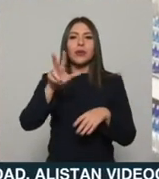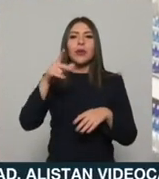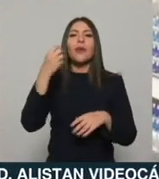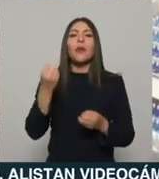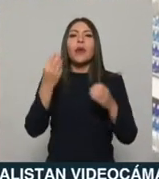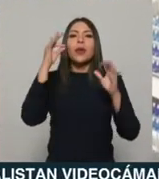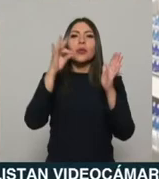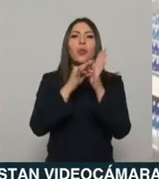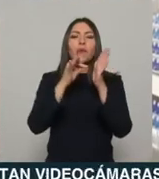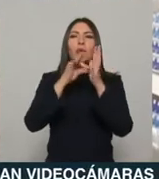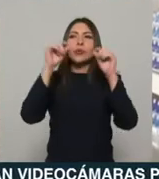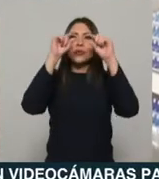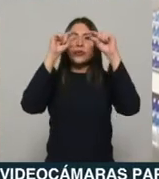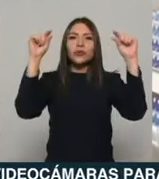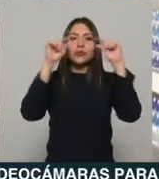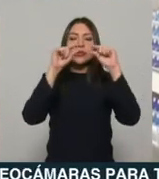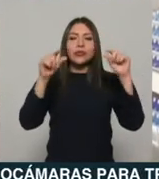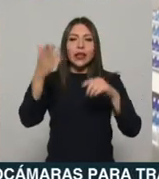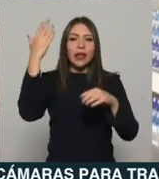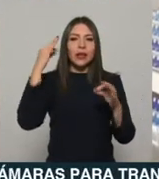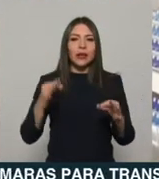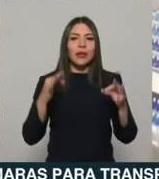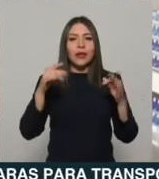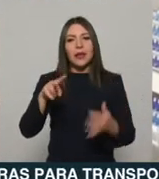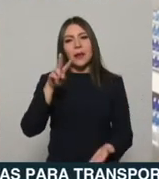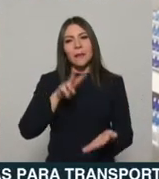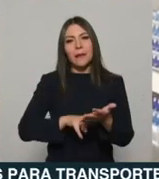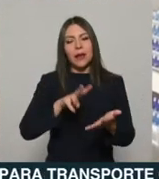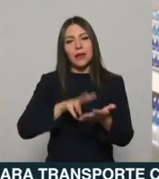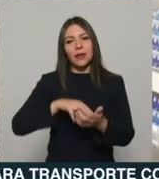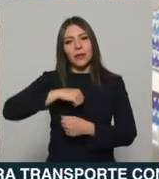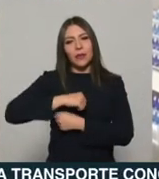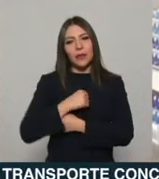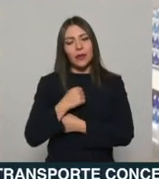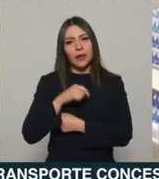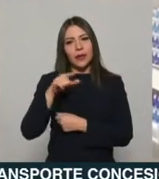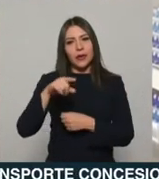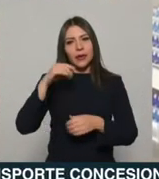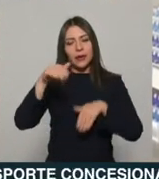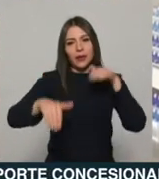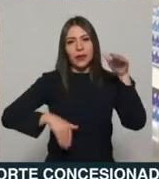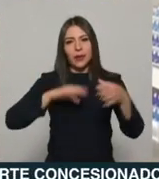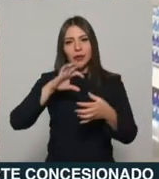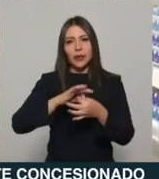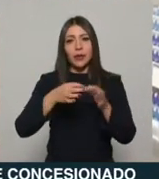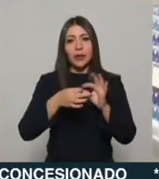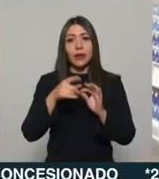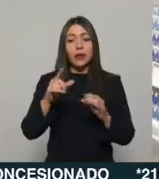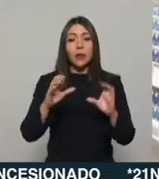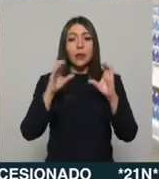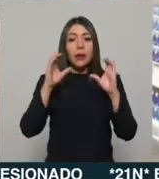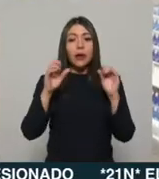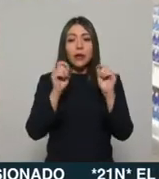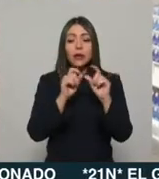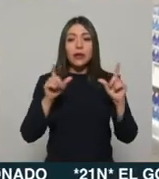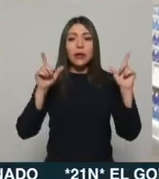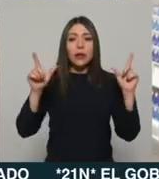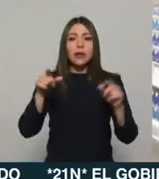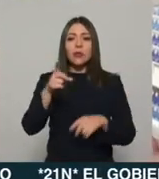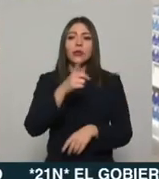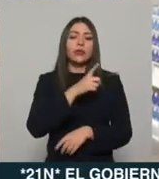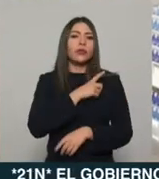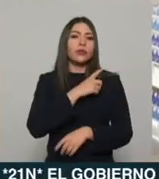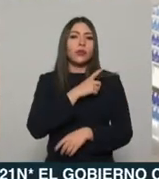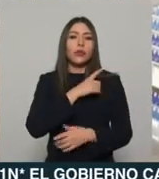1968, una gran joya que alberga aquí la Alberca Olímpica. Dada su exactitud y la delicadeza de sus piezas, el tablero